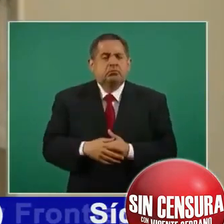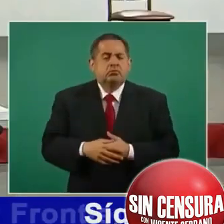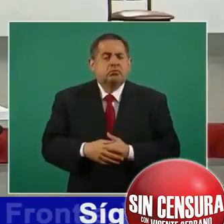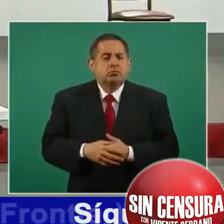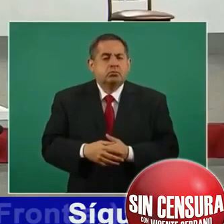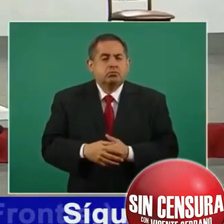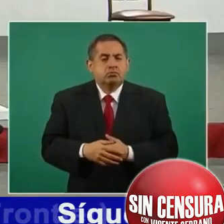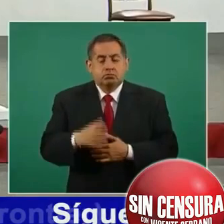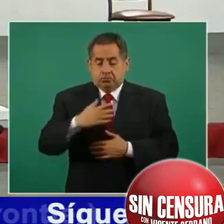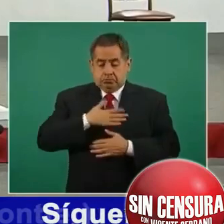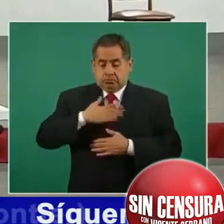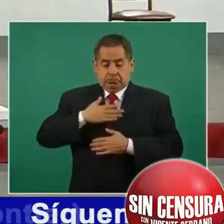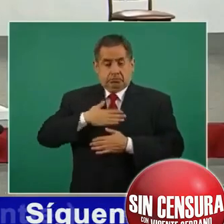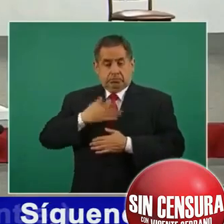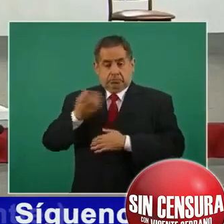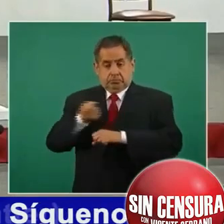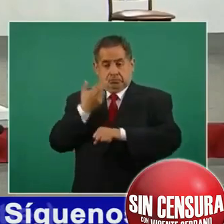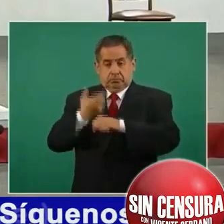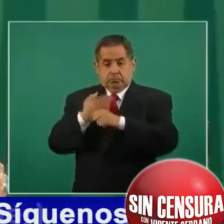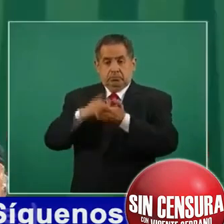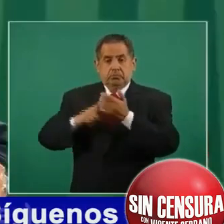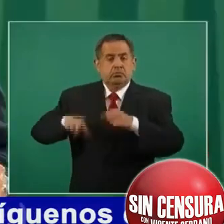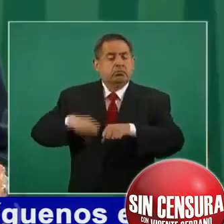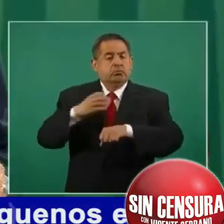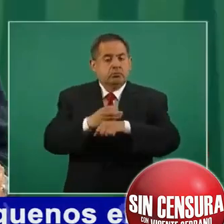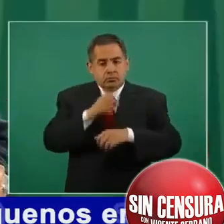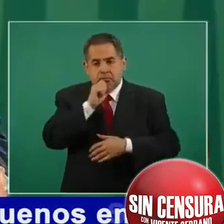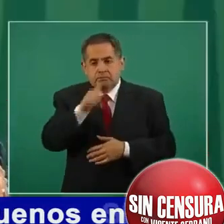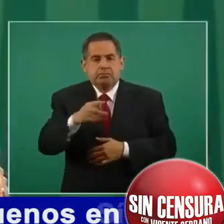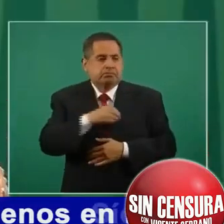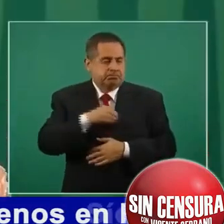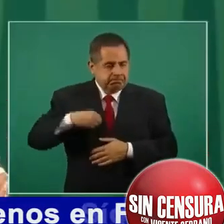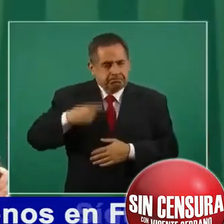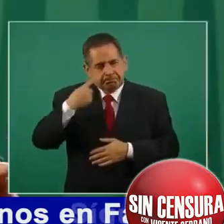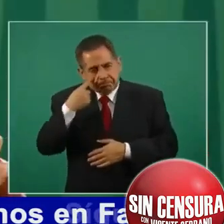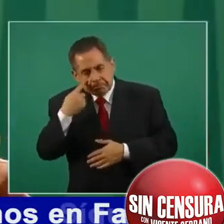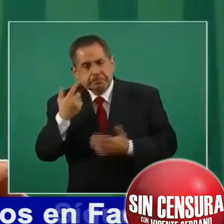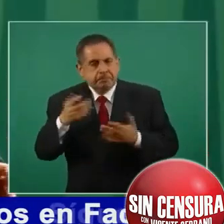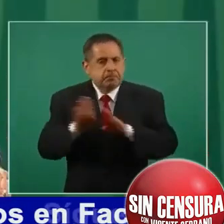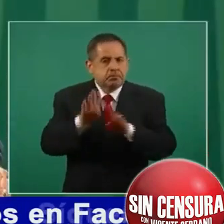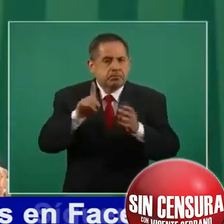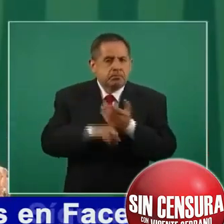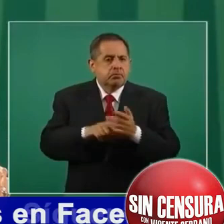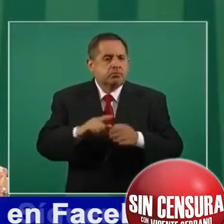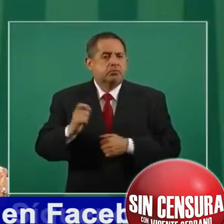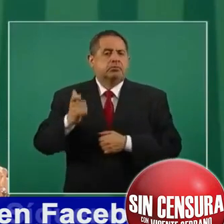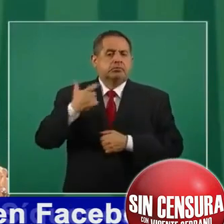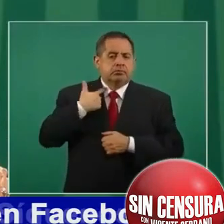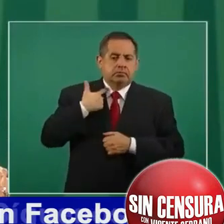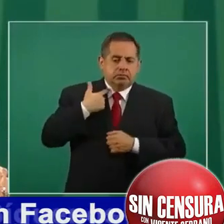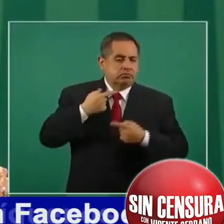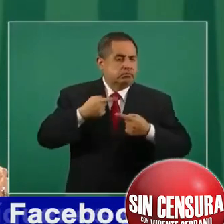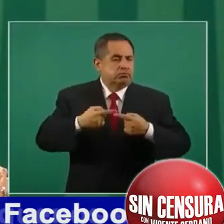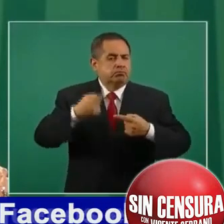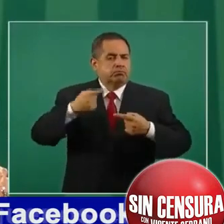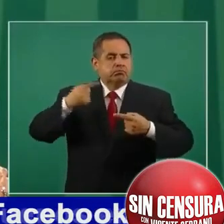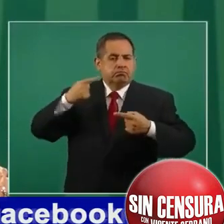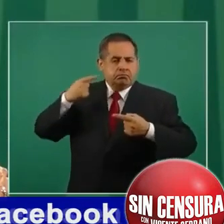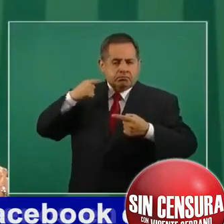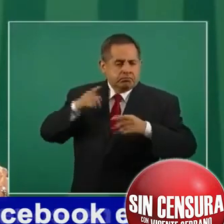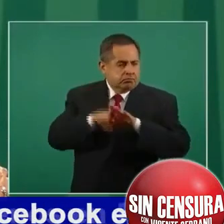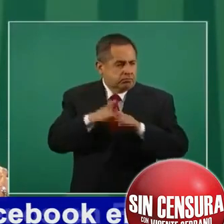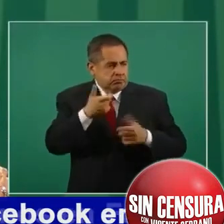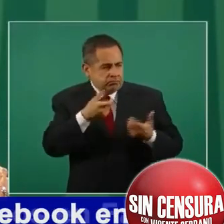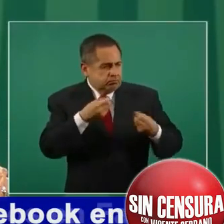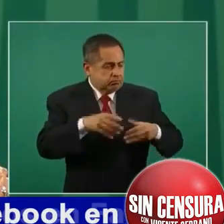Nosotros, como Secretaría de Gobernación, tenemos también la obligación de ver cómo estaban nuestra situación